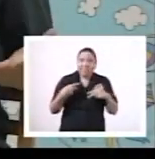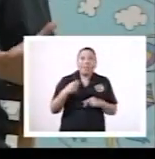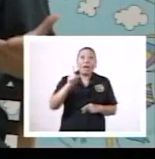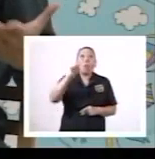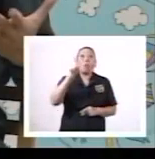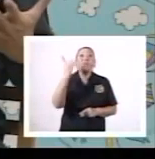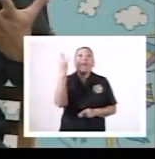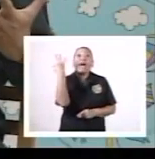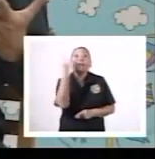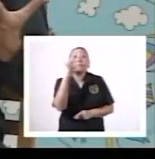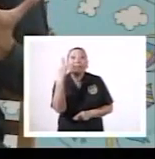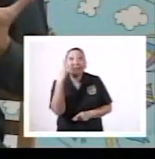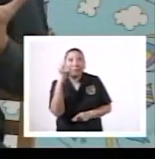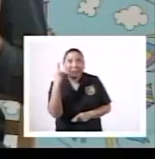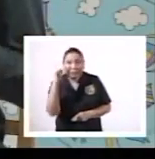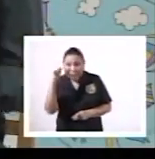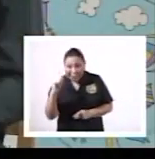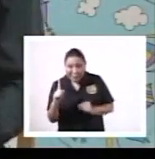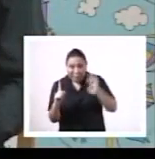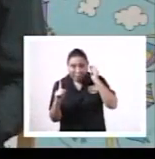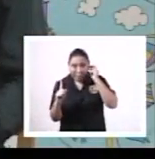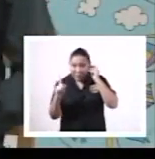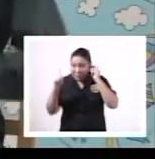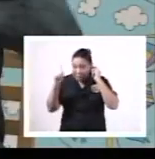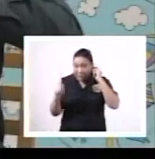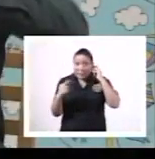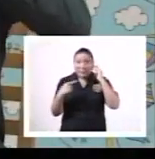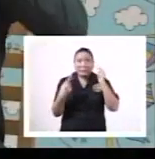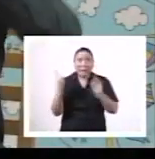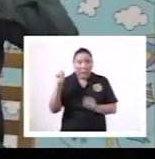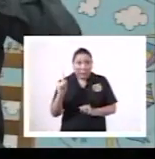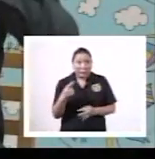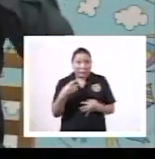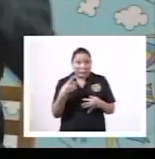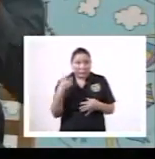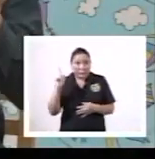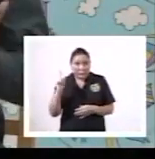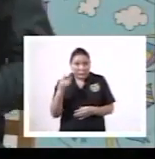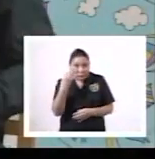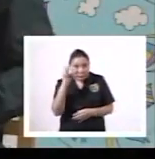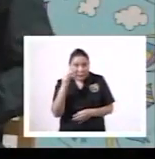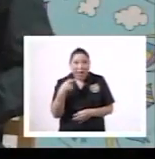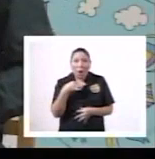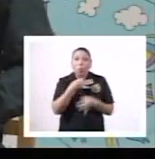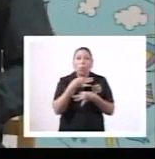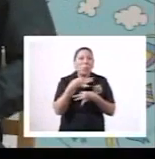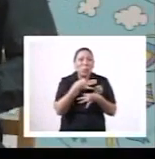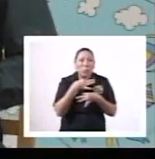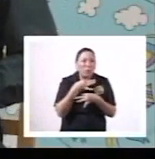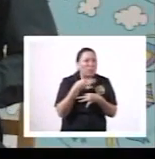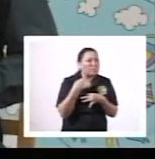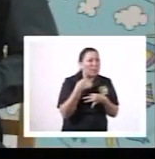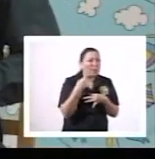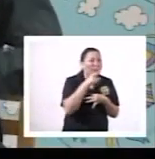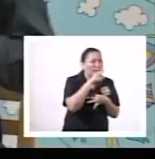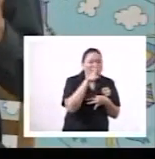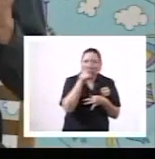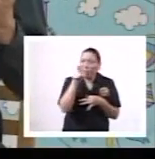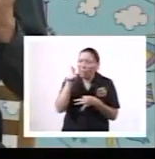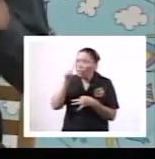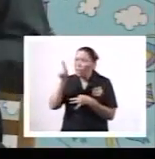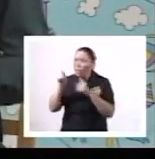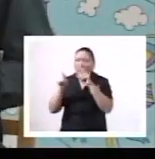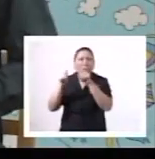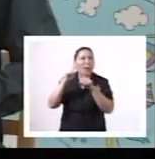una niña que era muy curiosa y siempre preguntaba el porqué de las cosas. Si miraba una